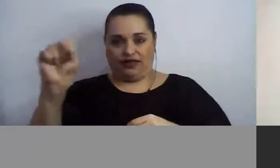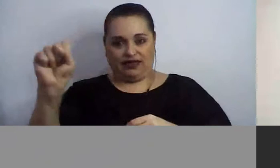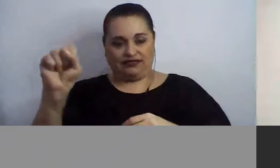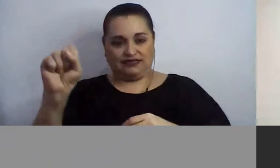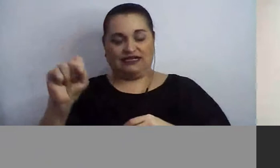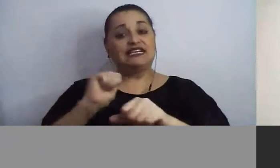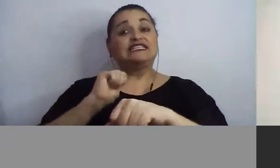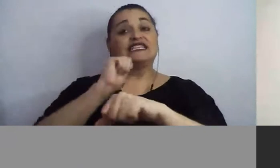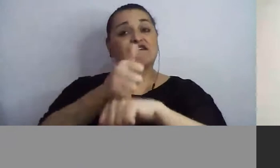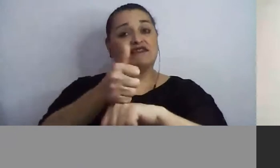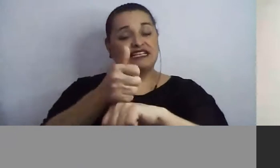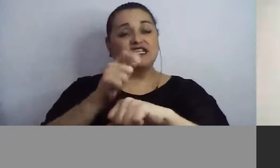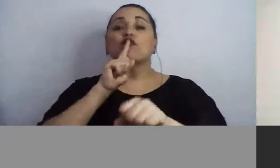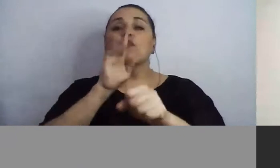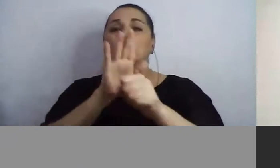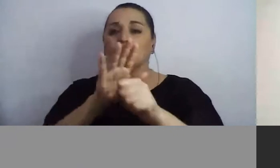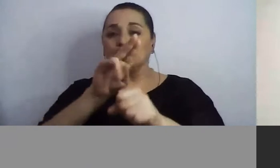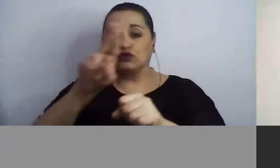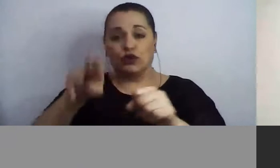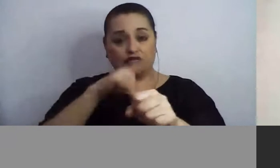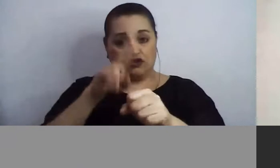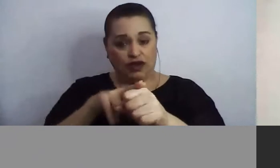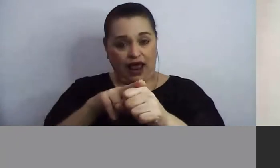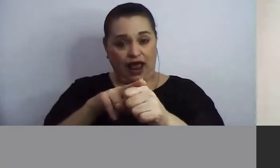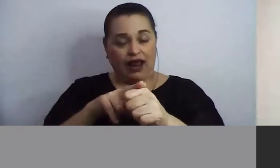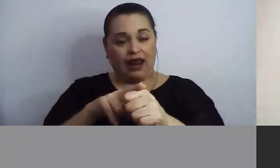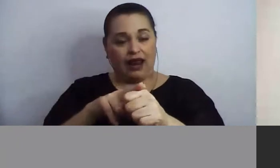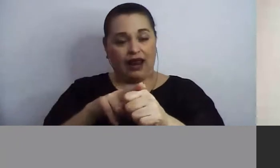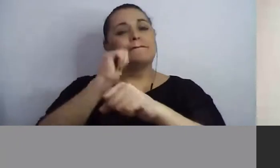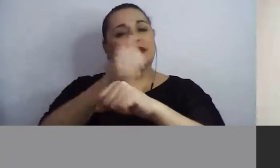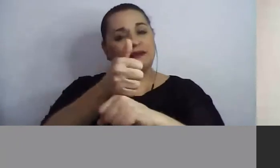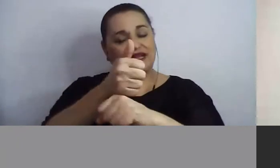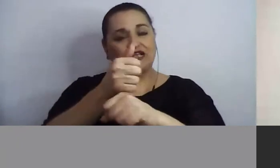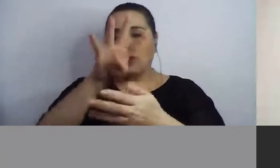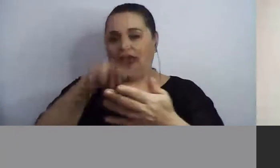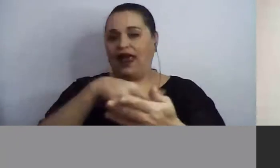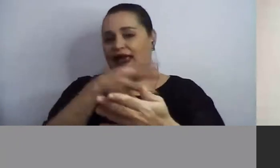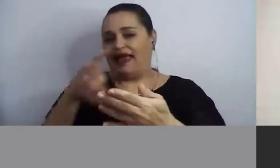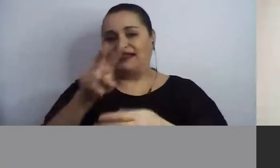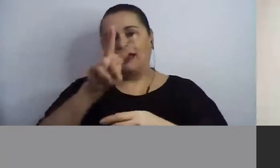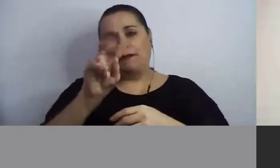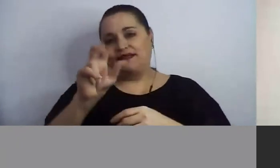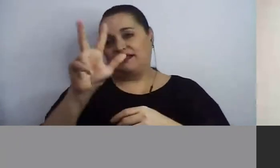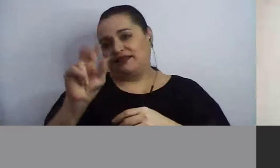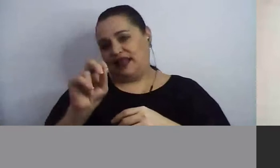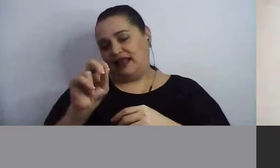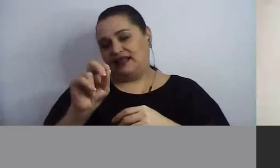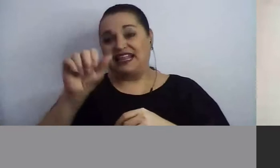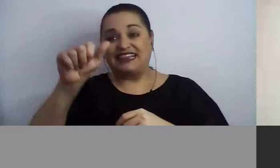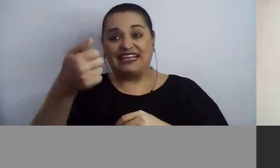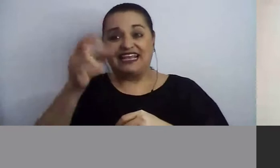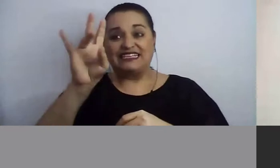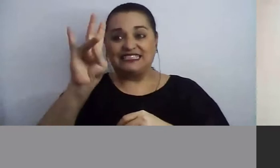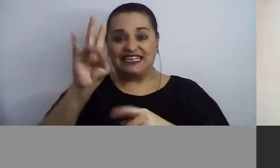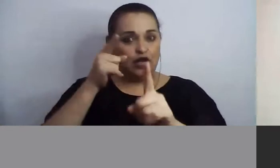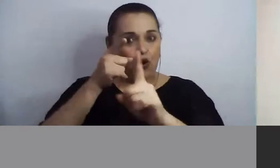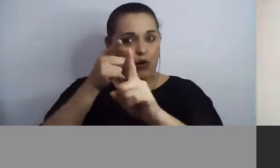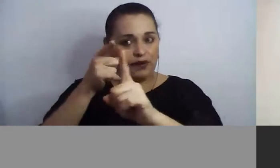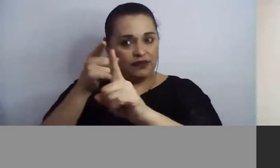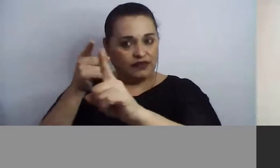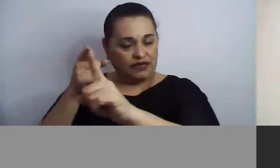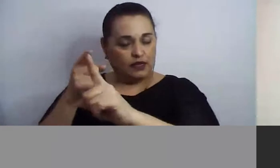establecer un compromiso nacional para la implementación de la Agenda 2030. Fueron 17 objetivos,